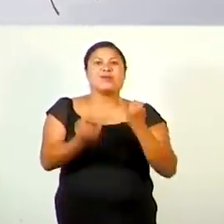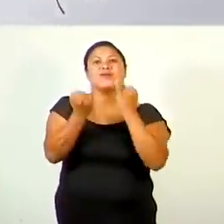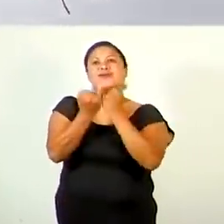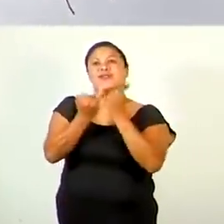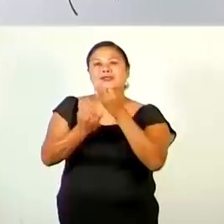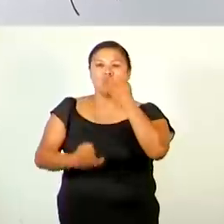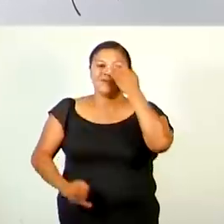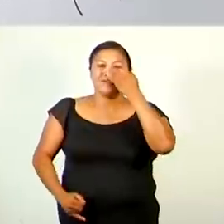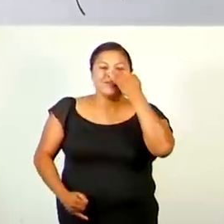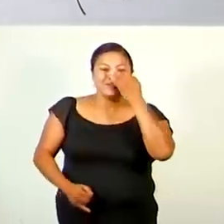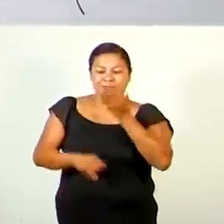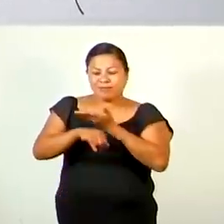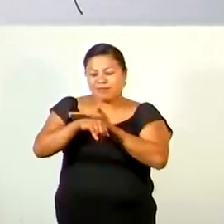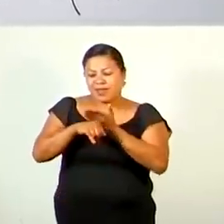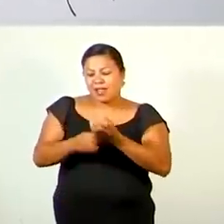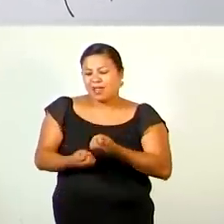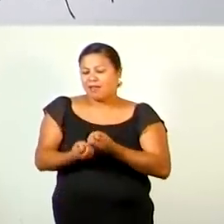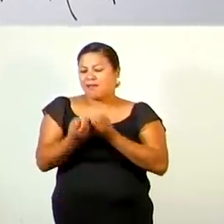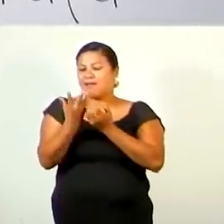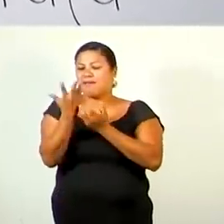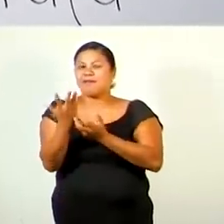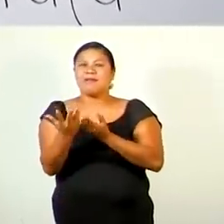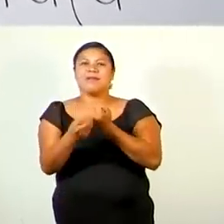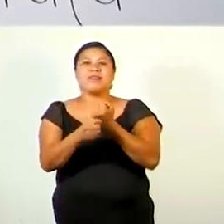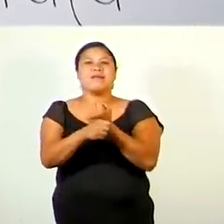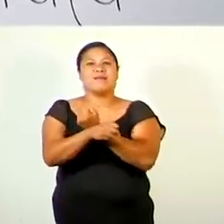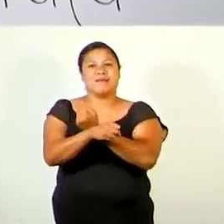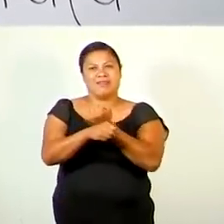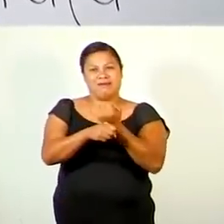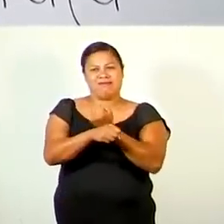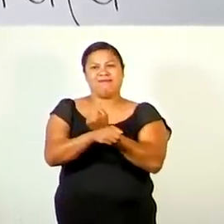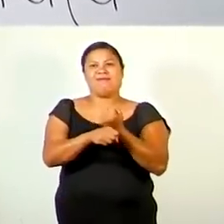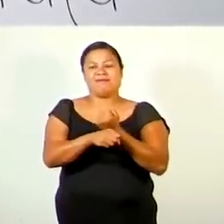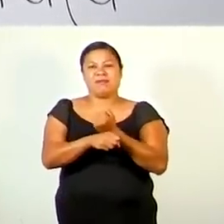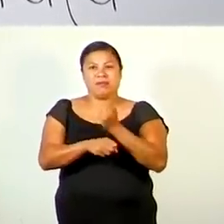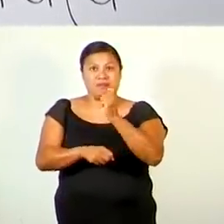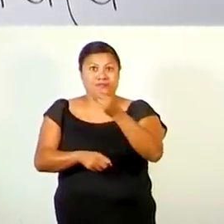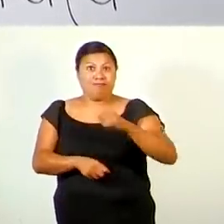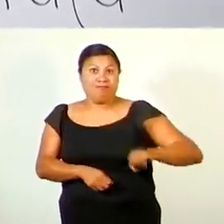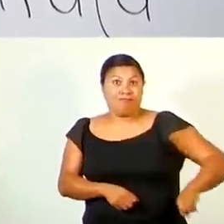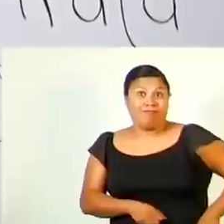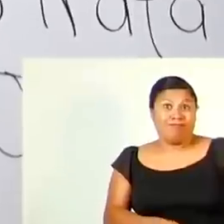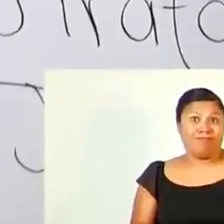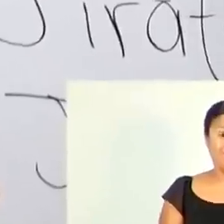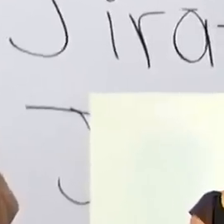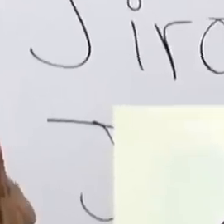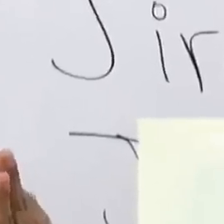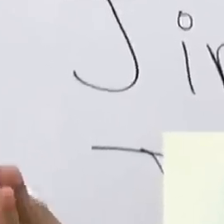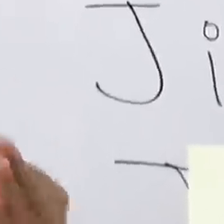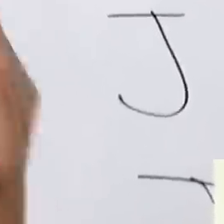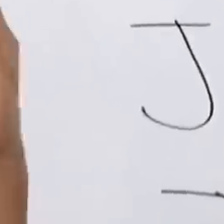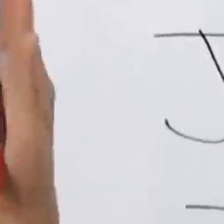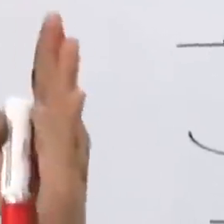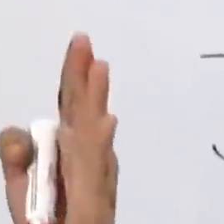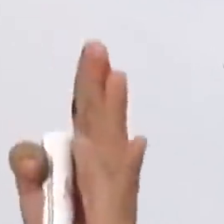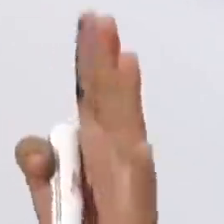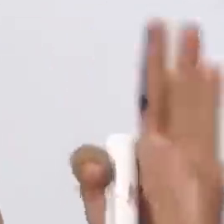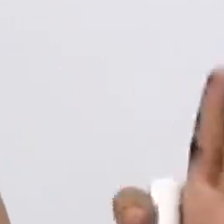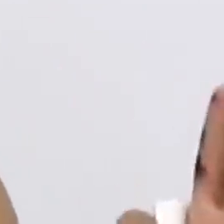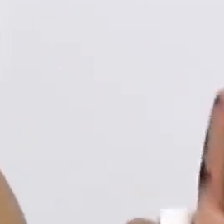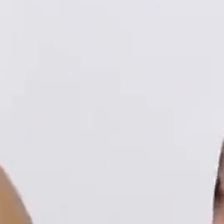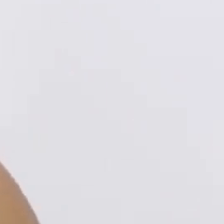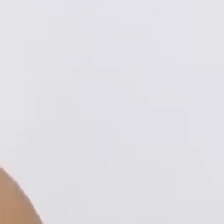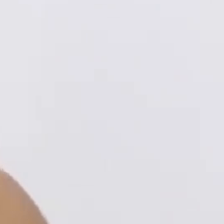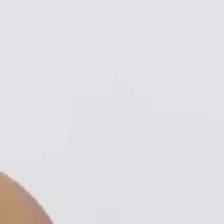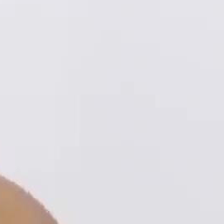Blanca y amarilla Es interesante nuestro lenguaje Realmente